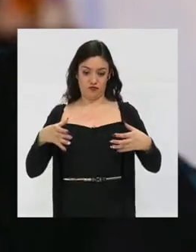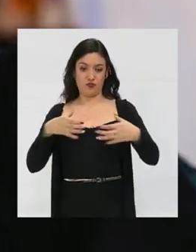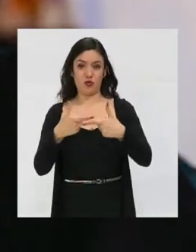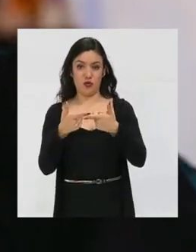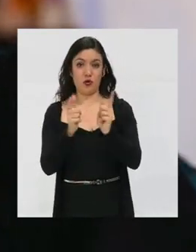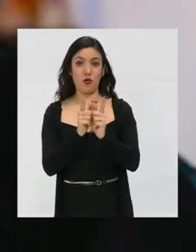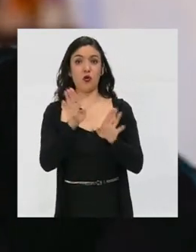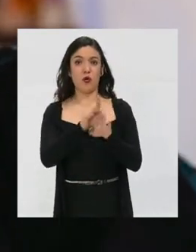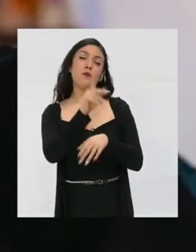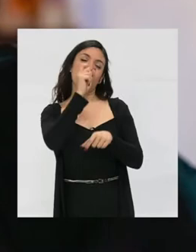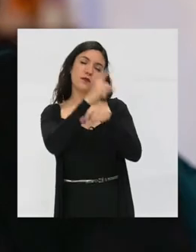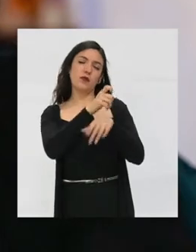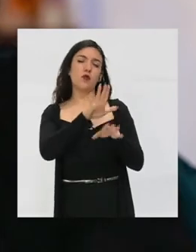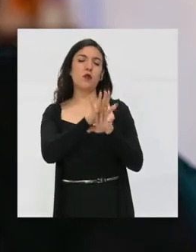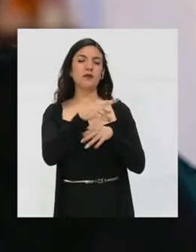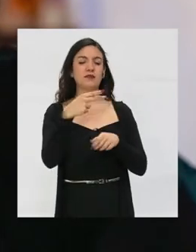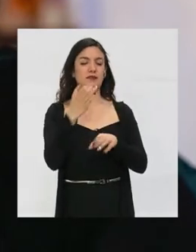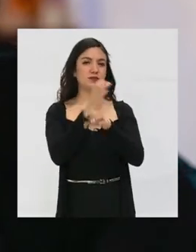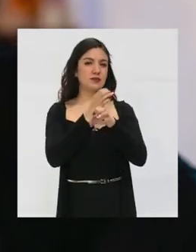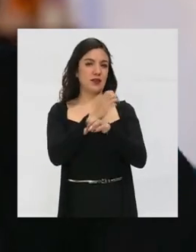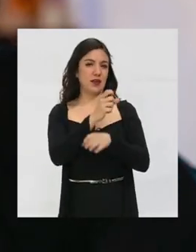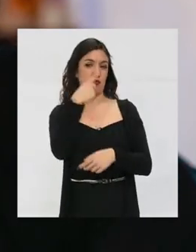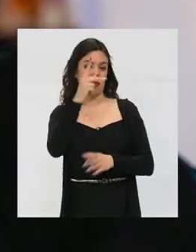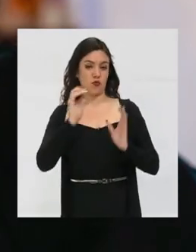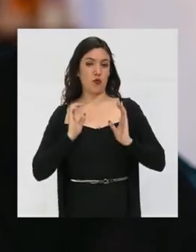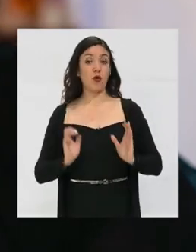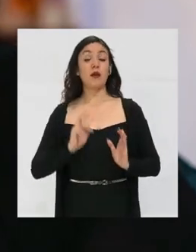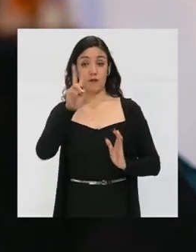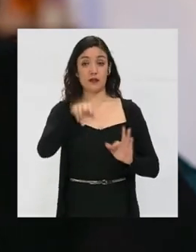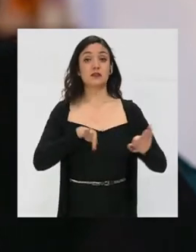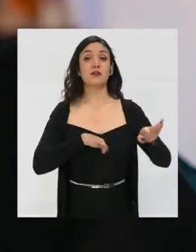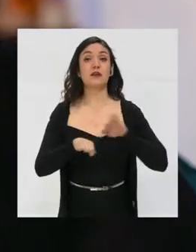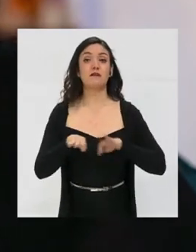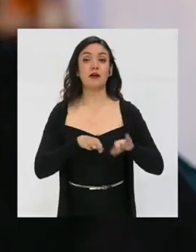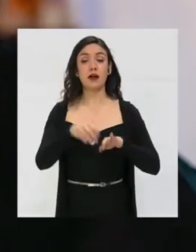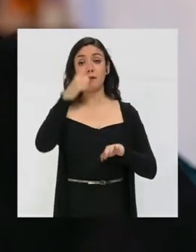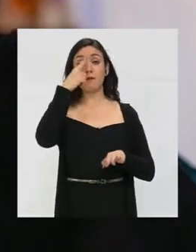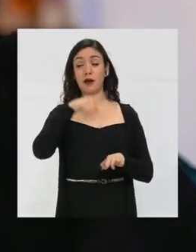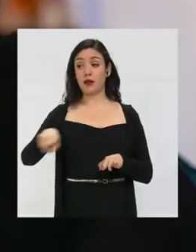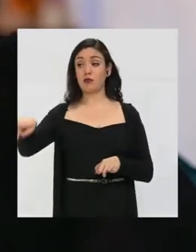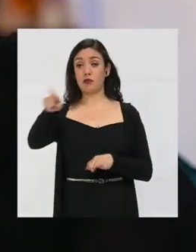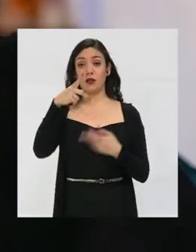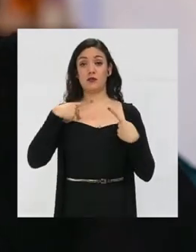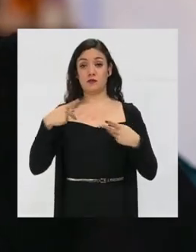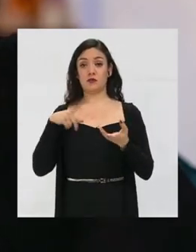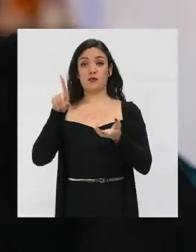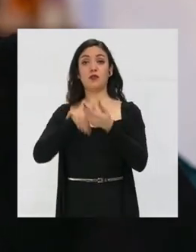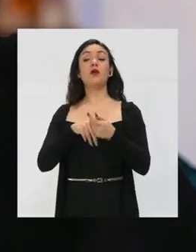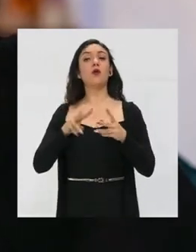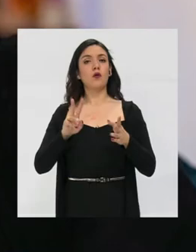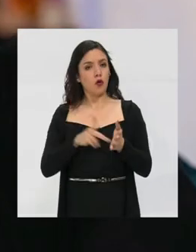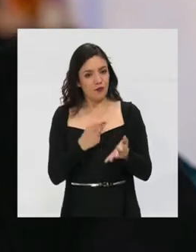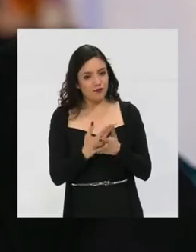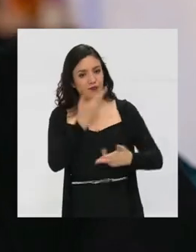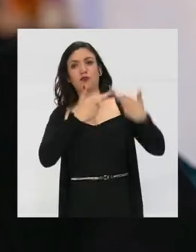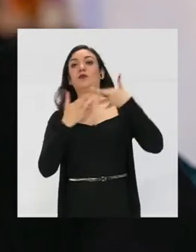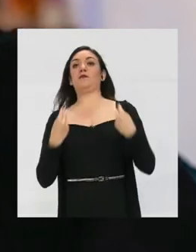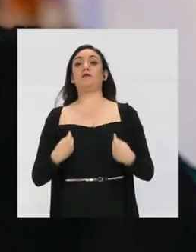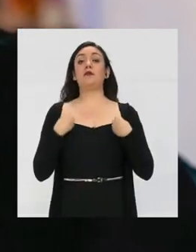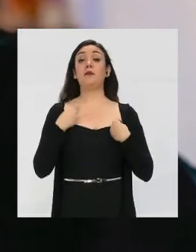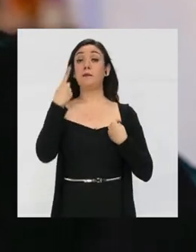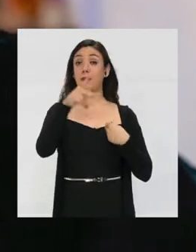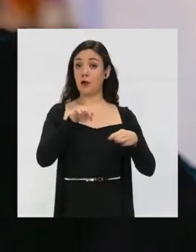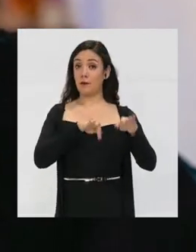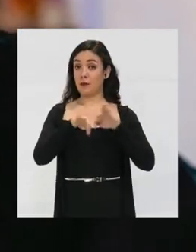verdaderamente los centros de rehabilitación, o al menos Sana Tu Ser, sí les puedo decir que se trabaja para que los internos recuperen su